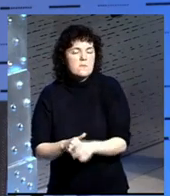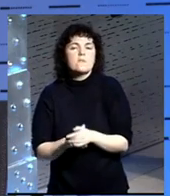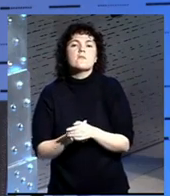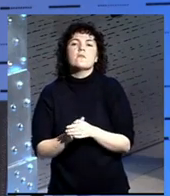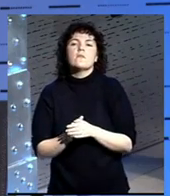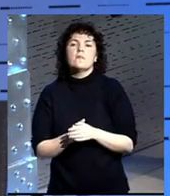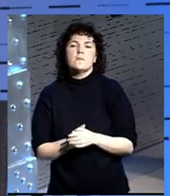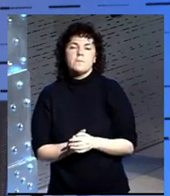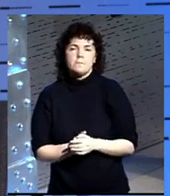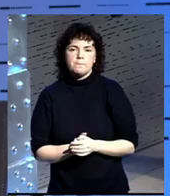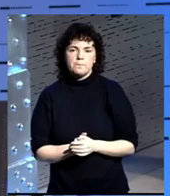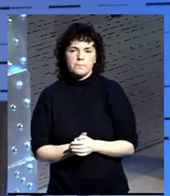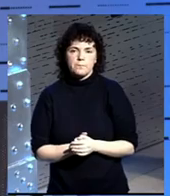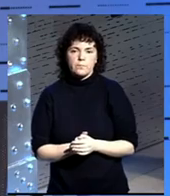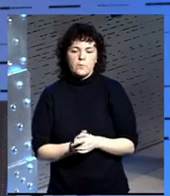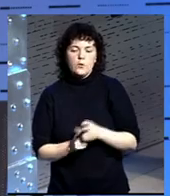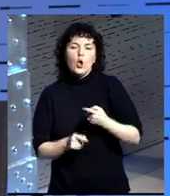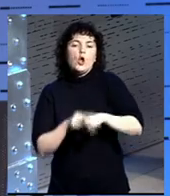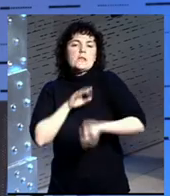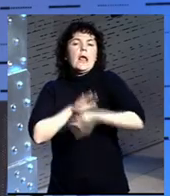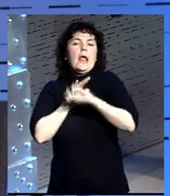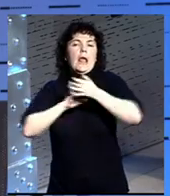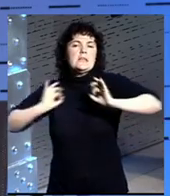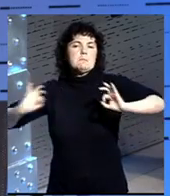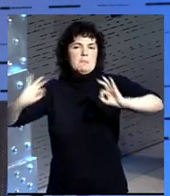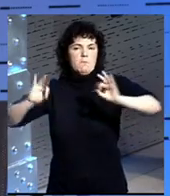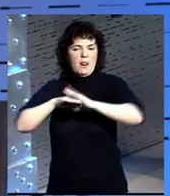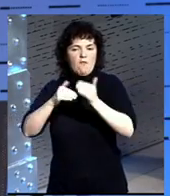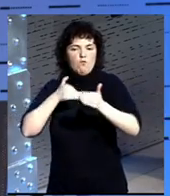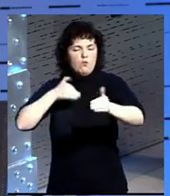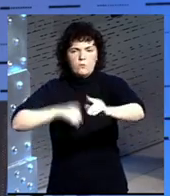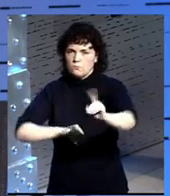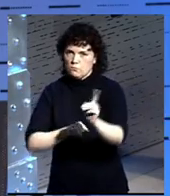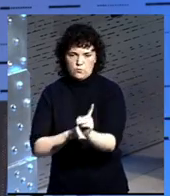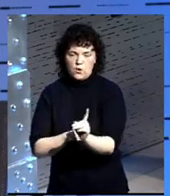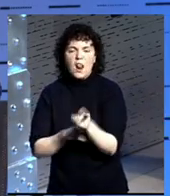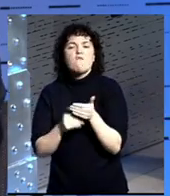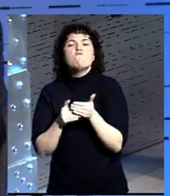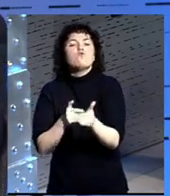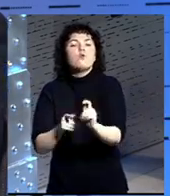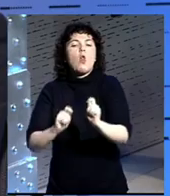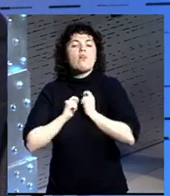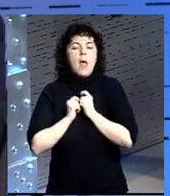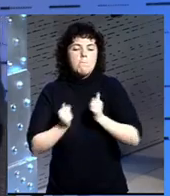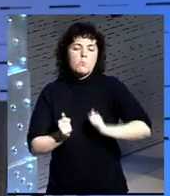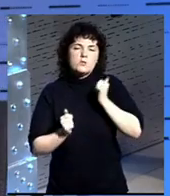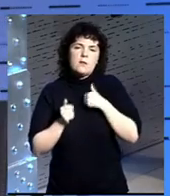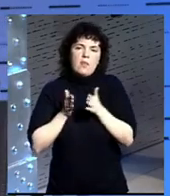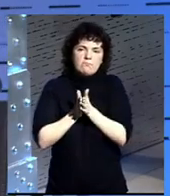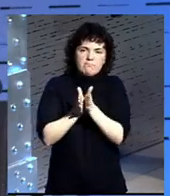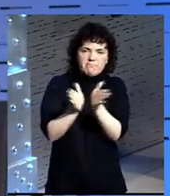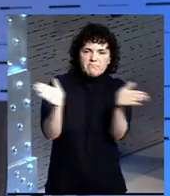tanto que fabriquemos cosas específicas para el futuro, sino que el futuro lo que nos abre es la posibilidad